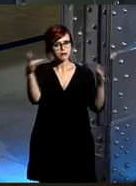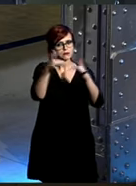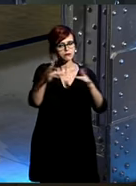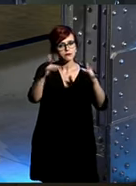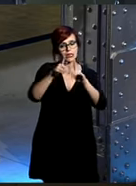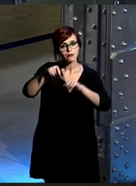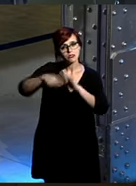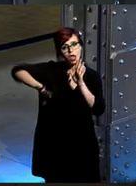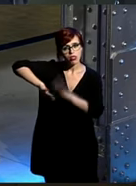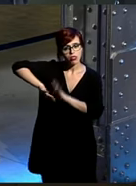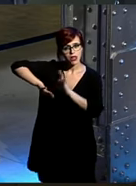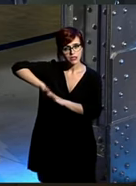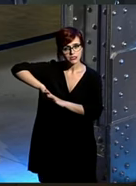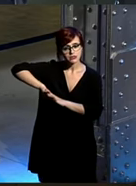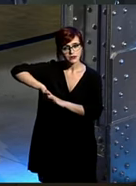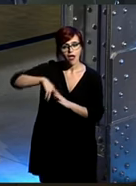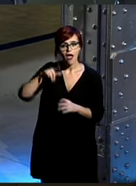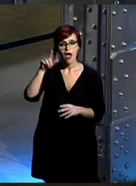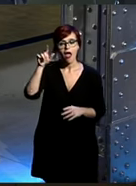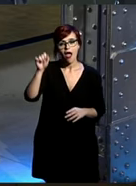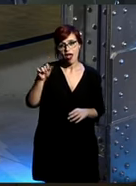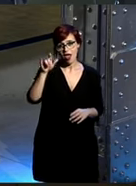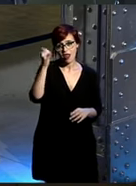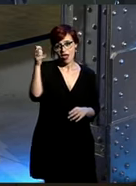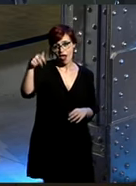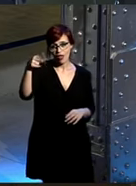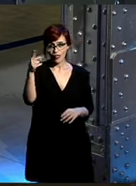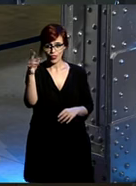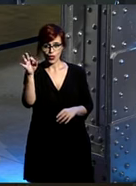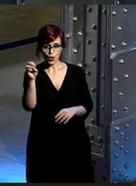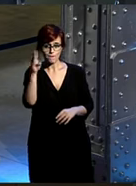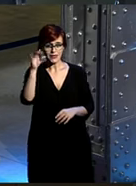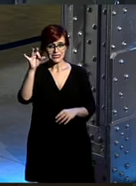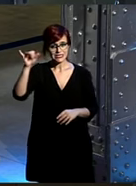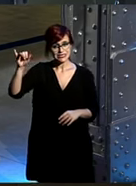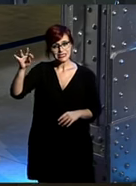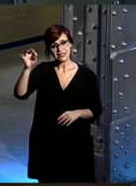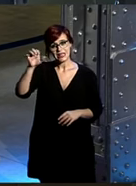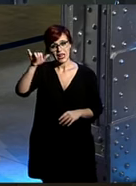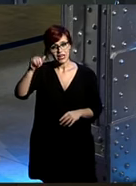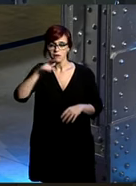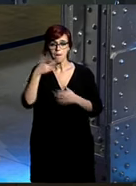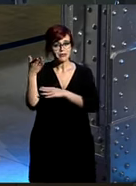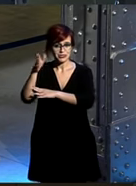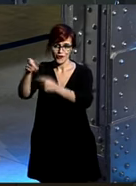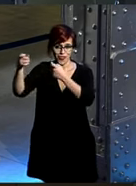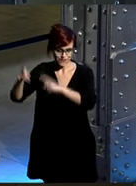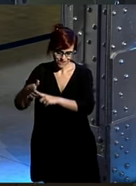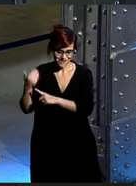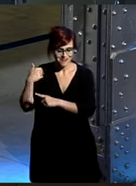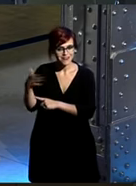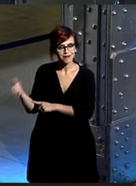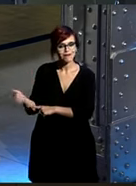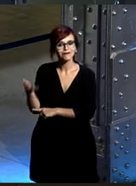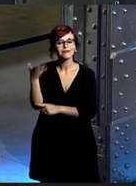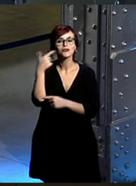bueno, a mi derecha, posderecha, tengo a Alejandro Pisitelli, que no necesita presentación. Entonces vamos a hacer una pequeña puesta